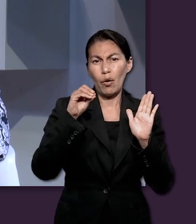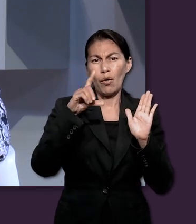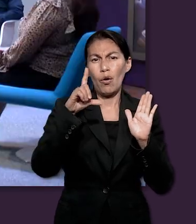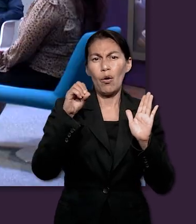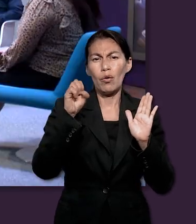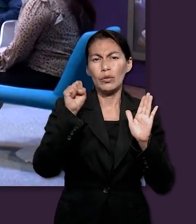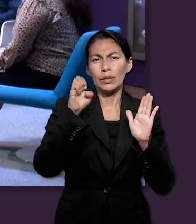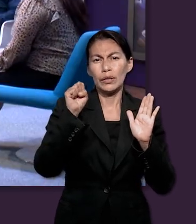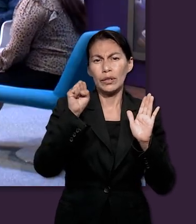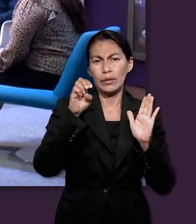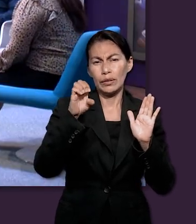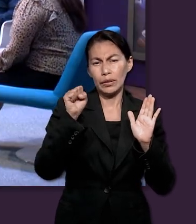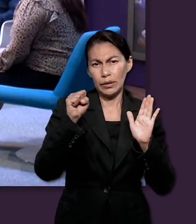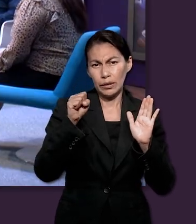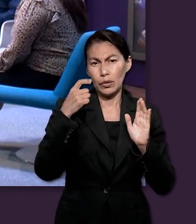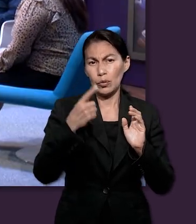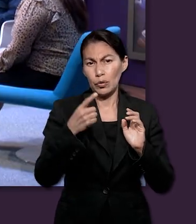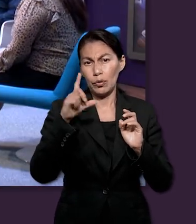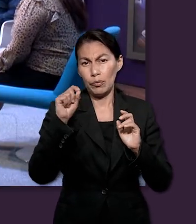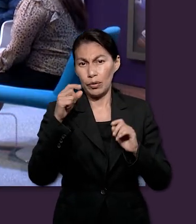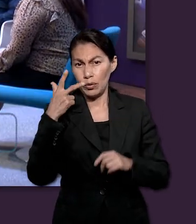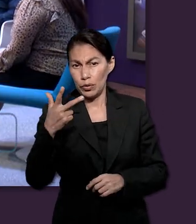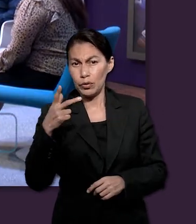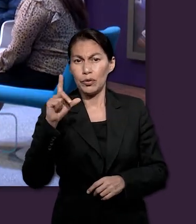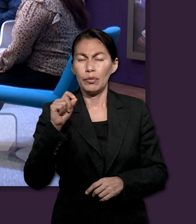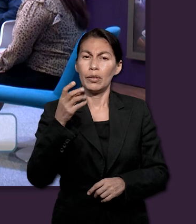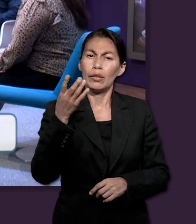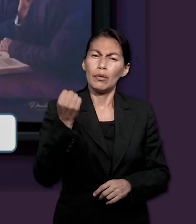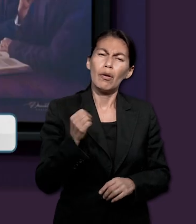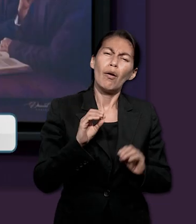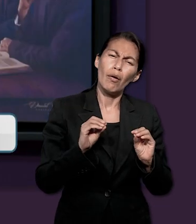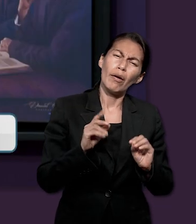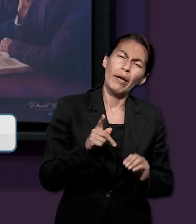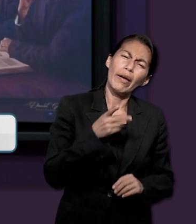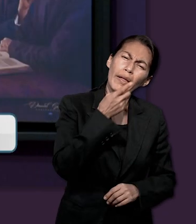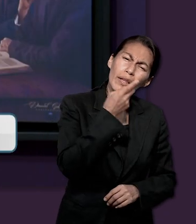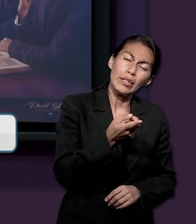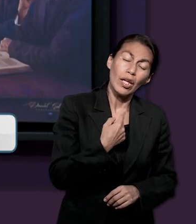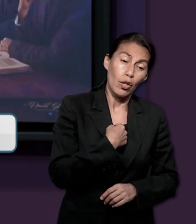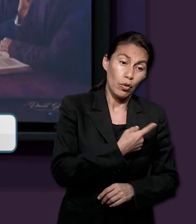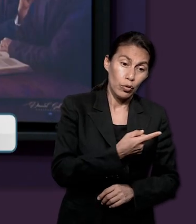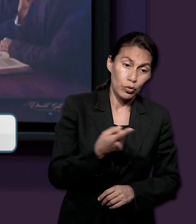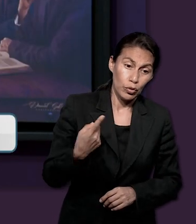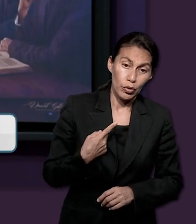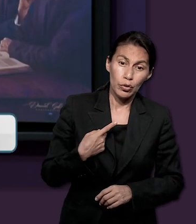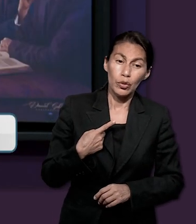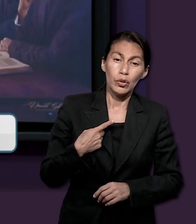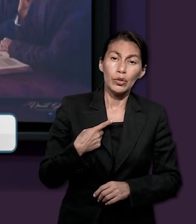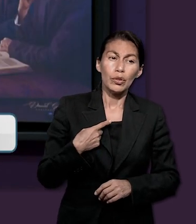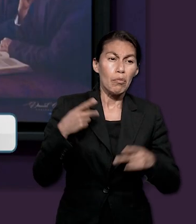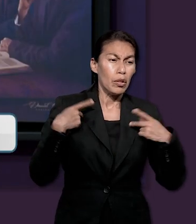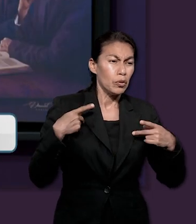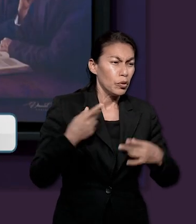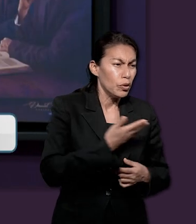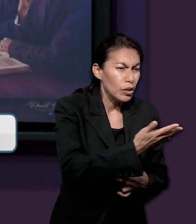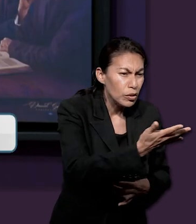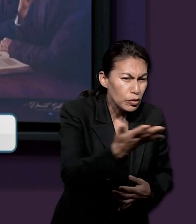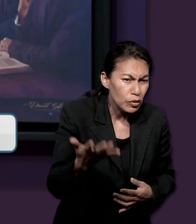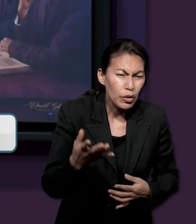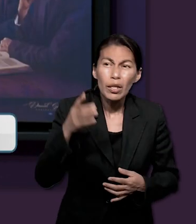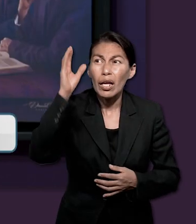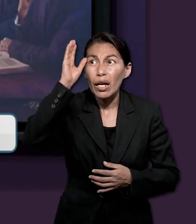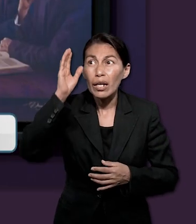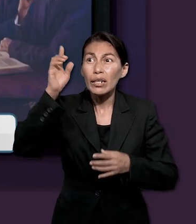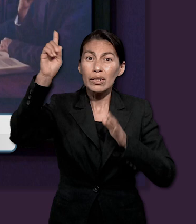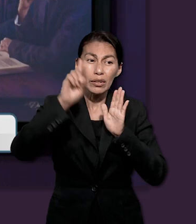y 29. Ok. Dice, nosotros anunciamos a Cristo, amonestando a todo hombre y enseñando a